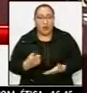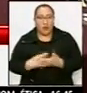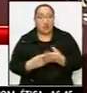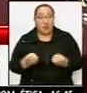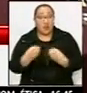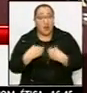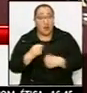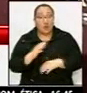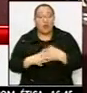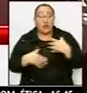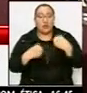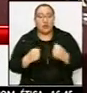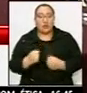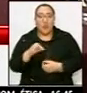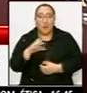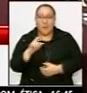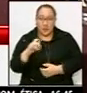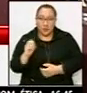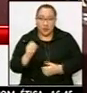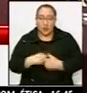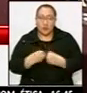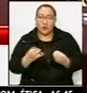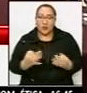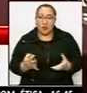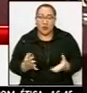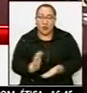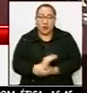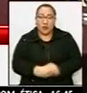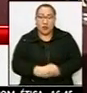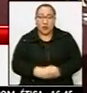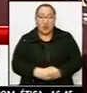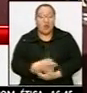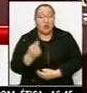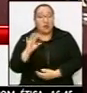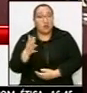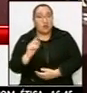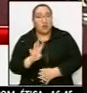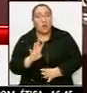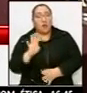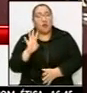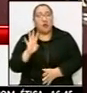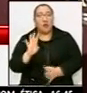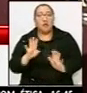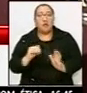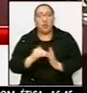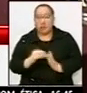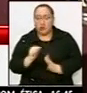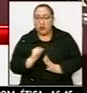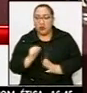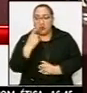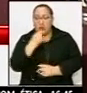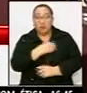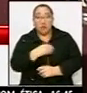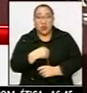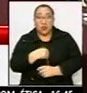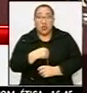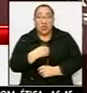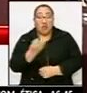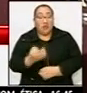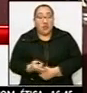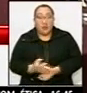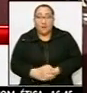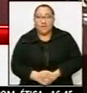destinados a la instalación de pastos cultivados para aproximadamente 9 millones de soles? Señor ministro, en